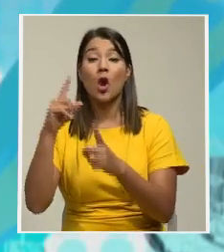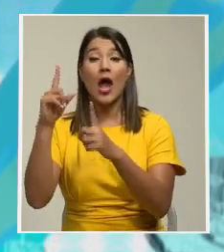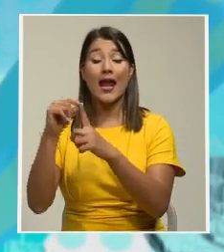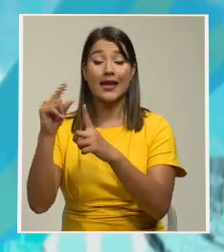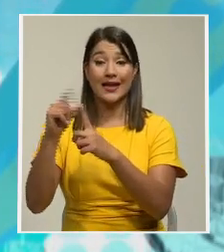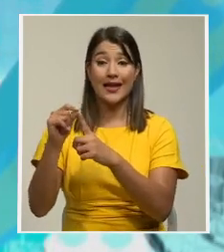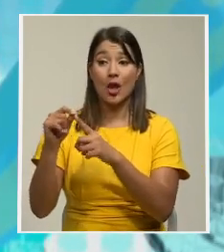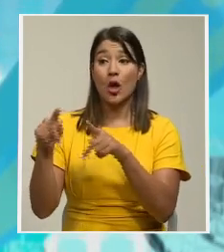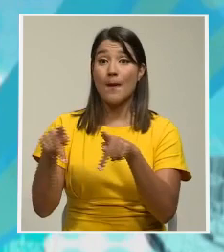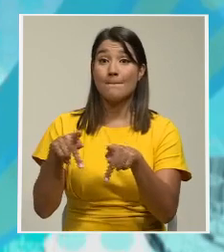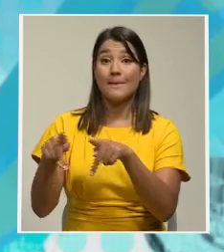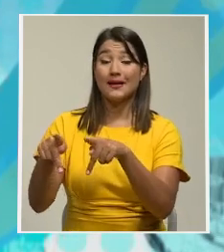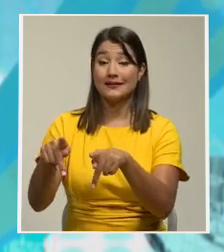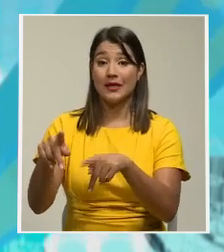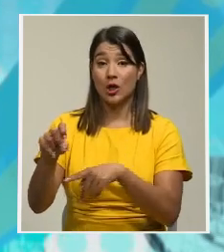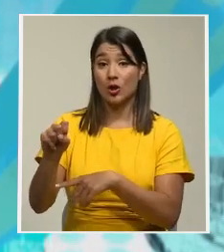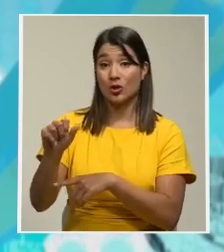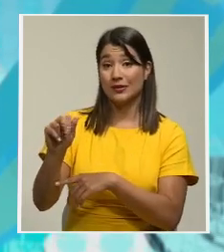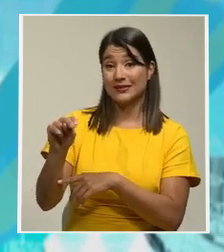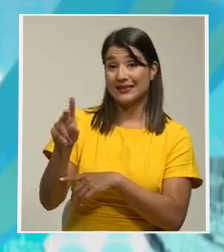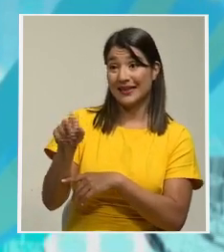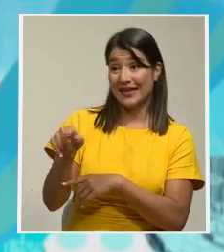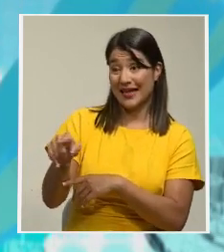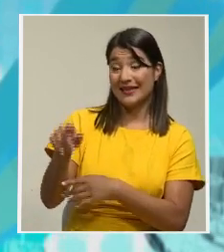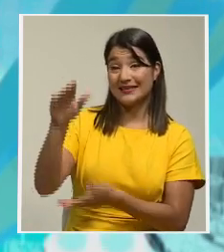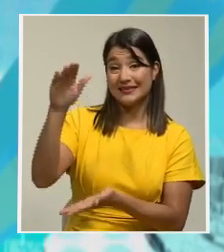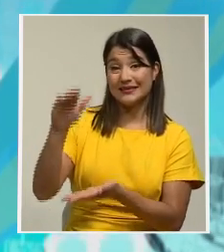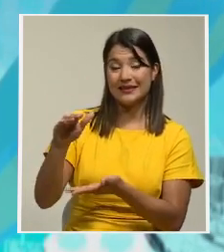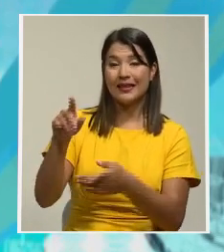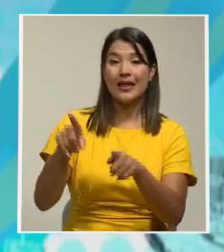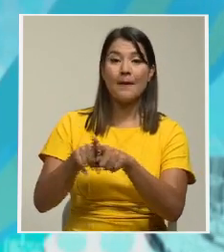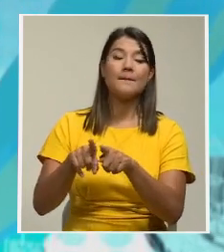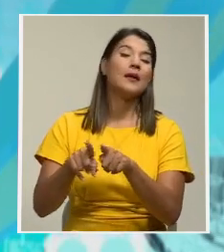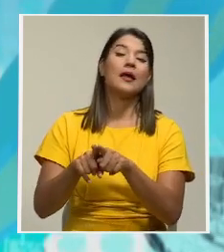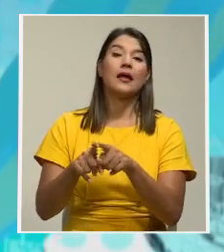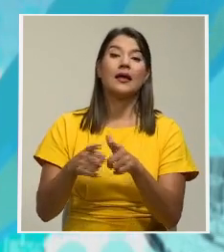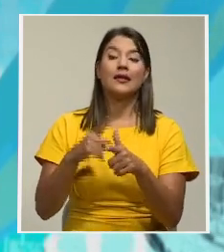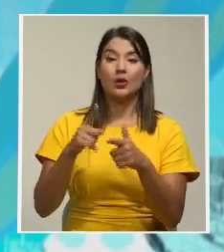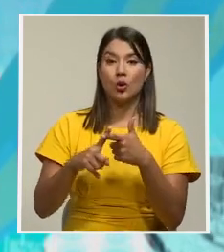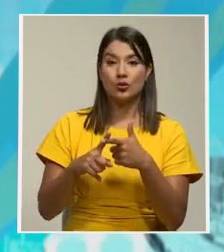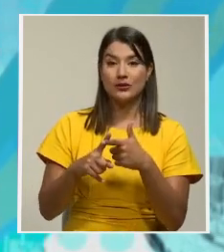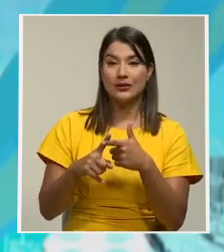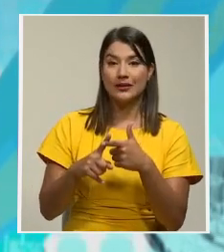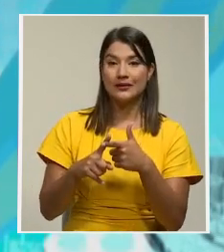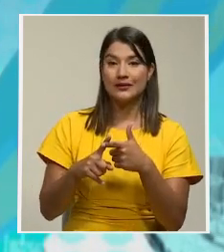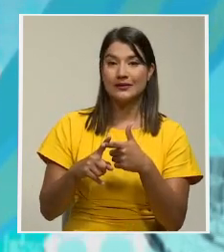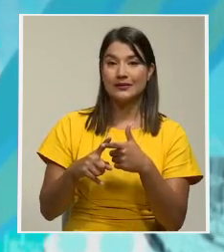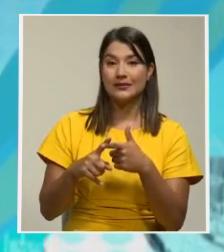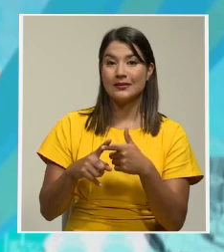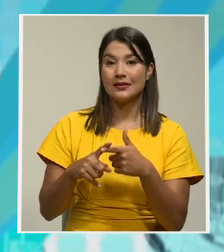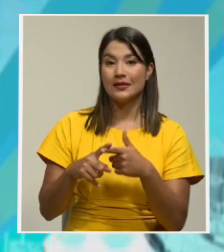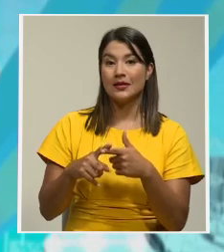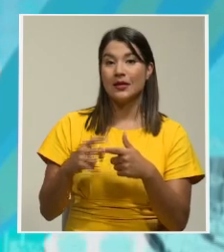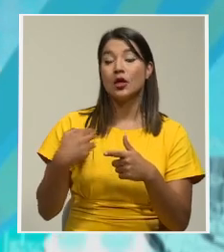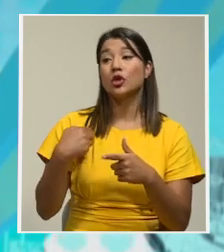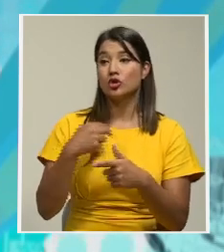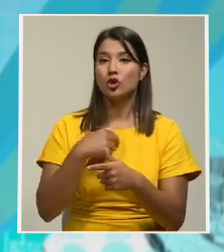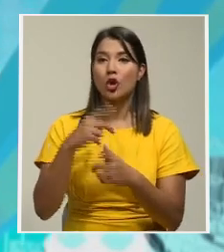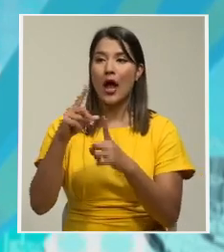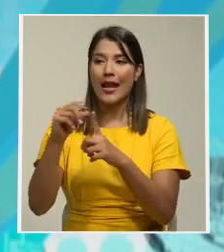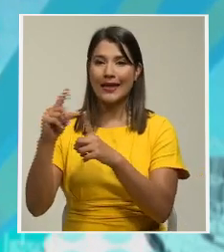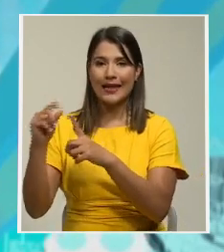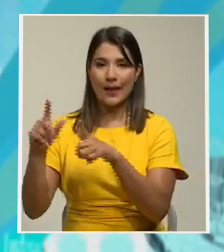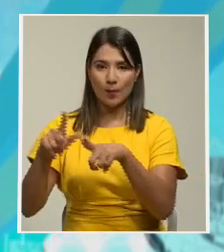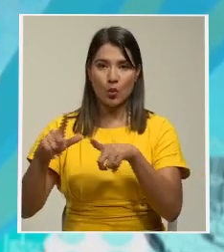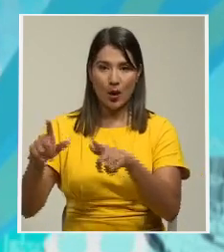Luis. Y estos mismos han sido muy disminuidos, que estos ingresos son los que esta Junta Administrativa tiene que pagar la